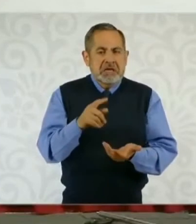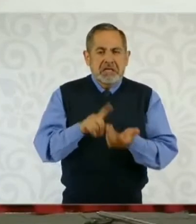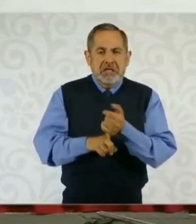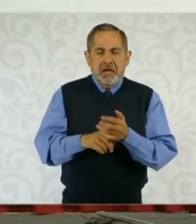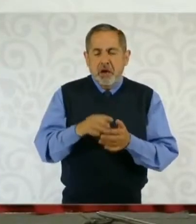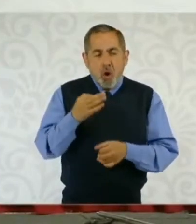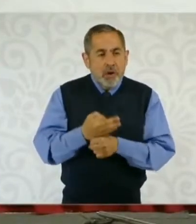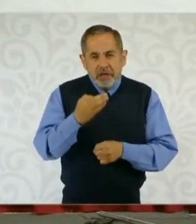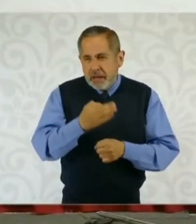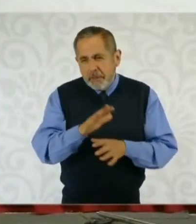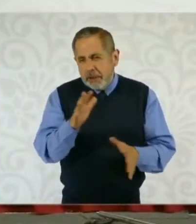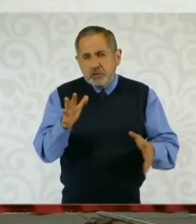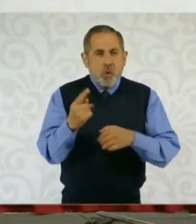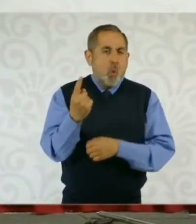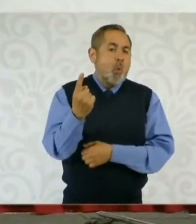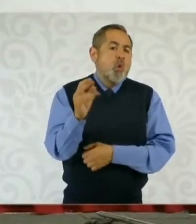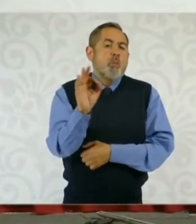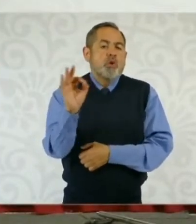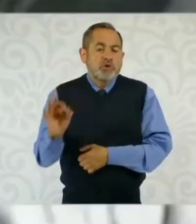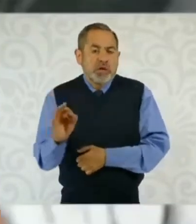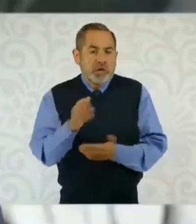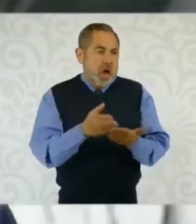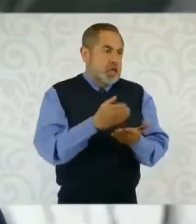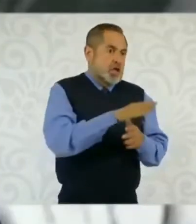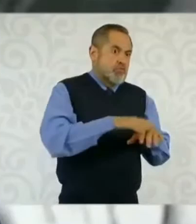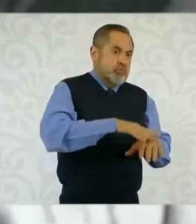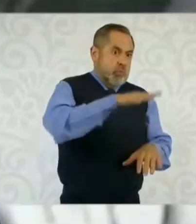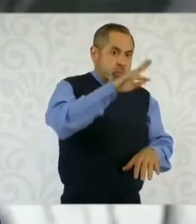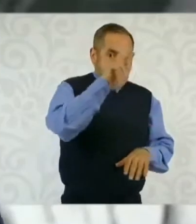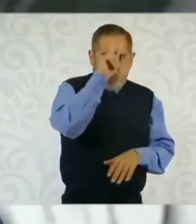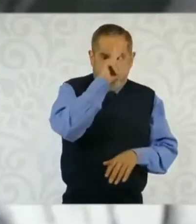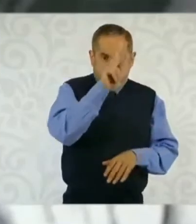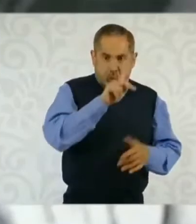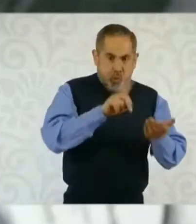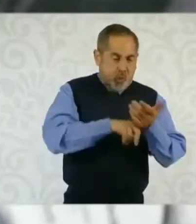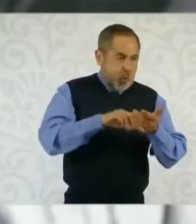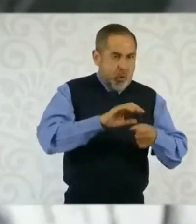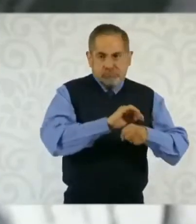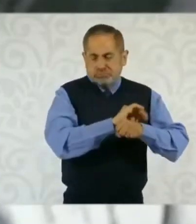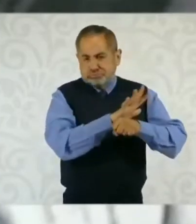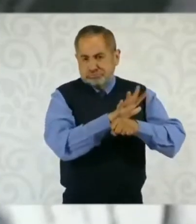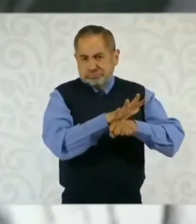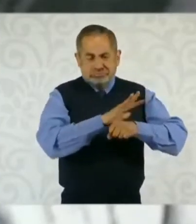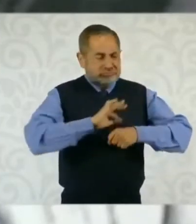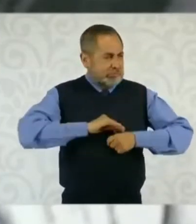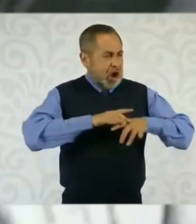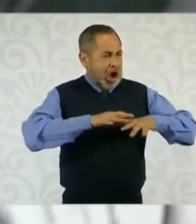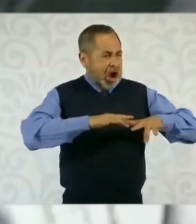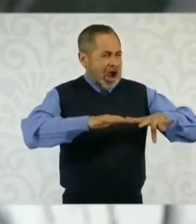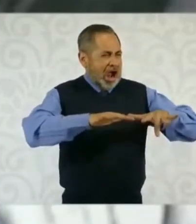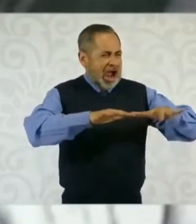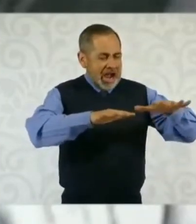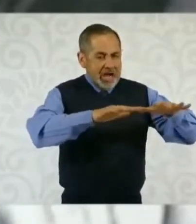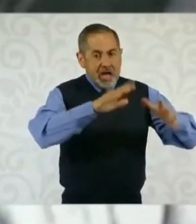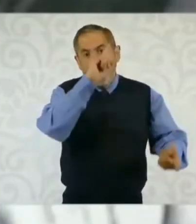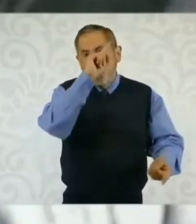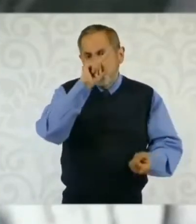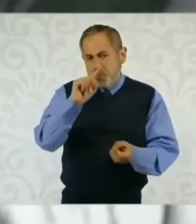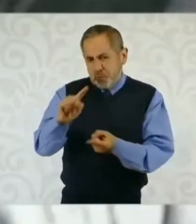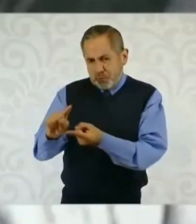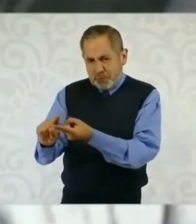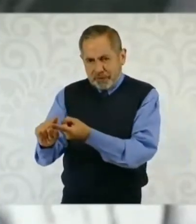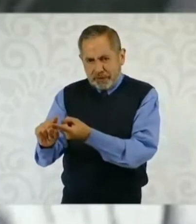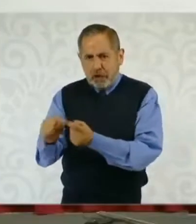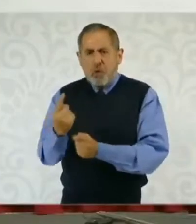el 1% de lo que padecimos en la epidemia que tuvimos de COVID en la